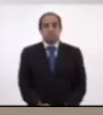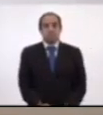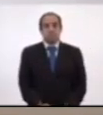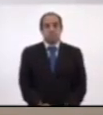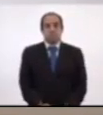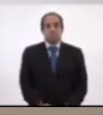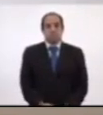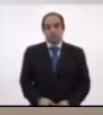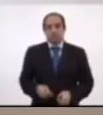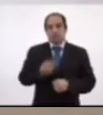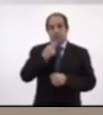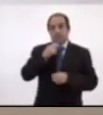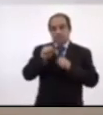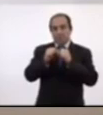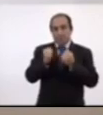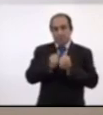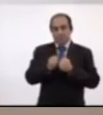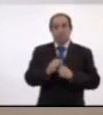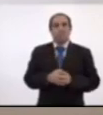Sí funciona el sistema de Clark.